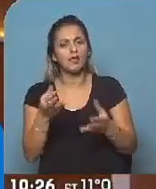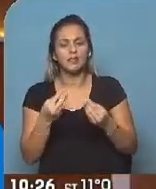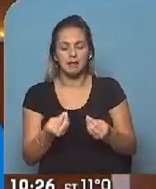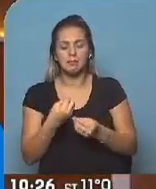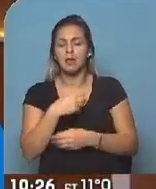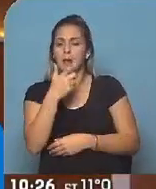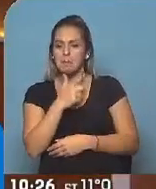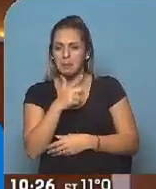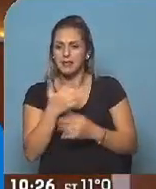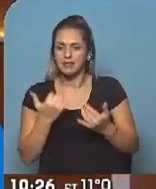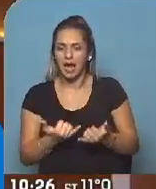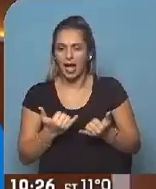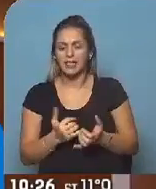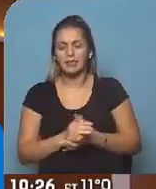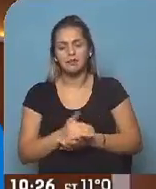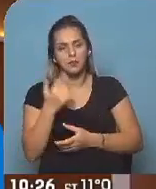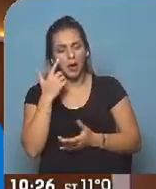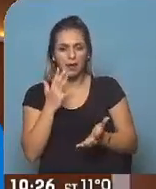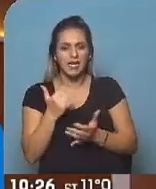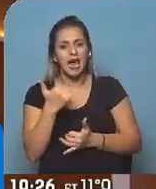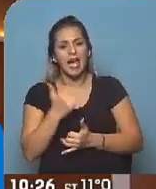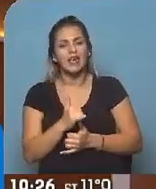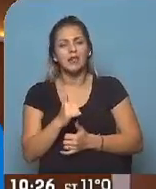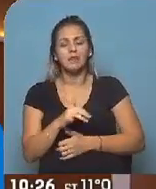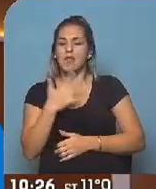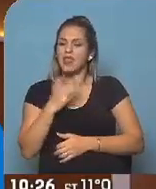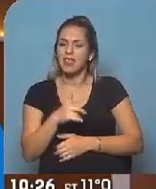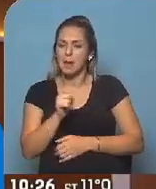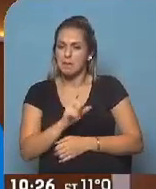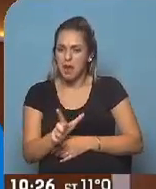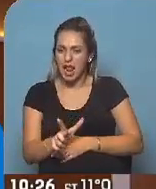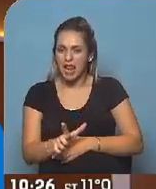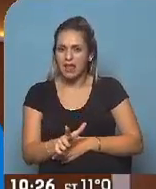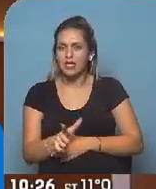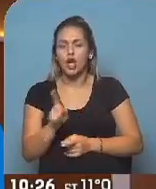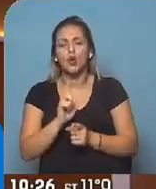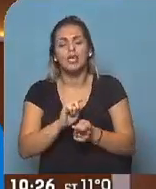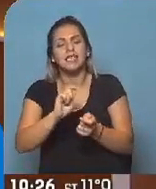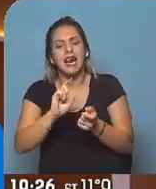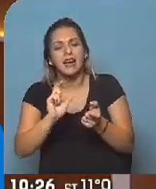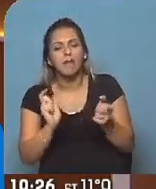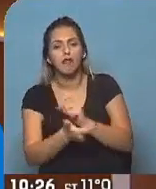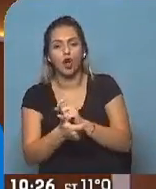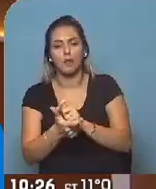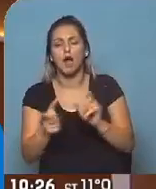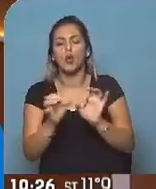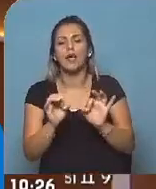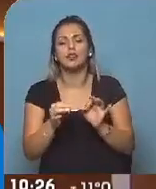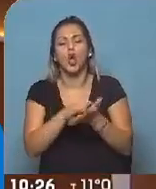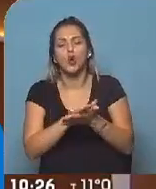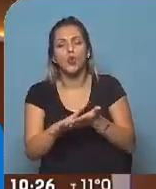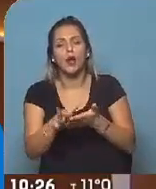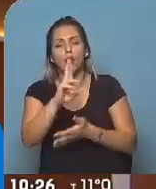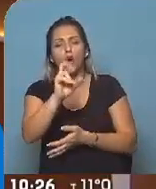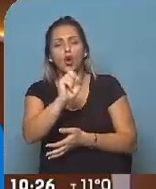parece que hay, una mala interpretación. No es la reforma y no es un nuevo rol para las